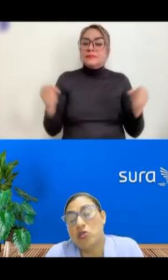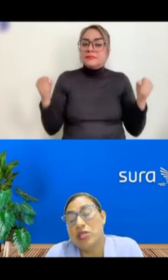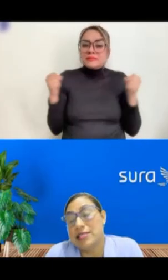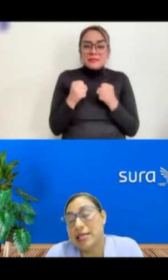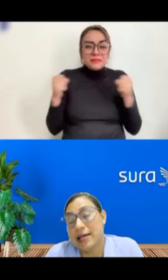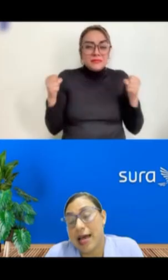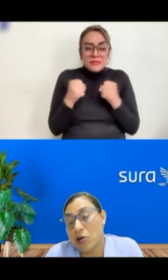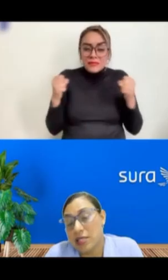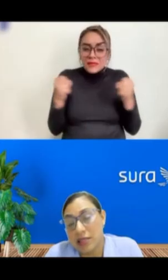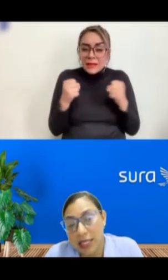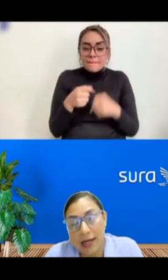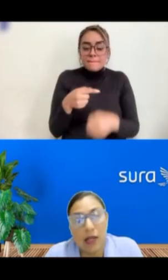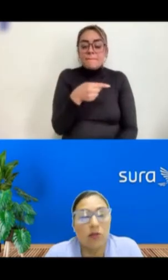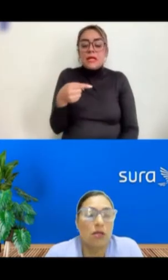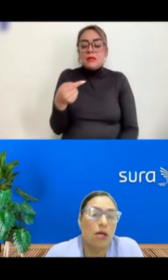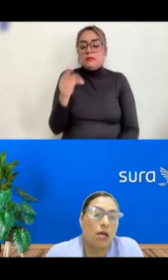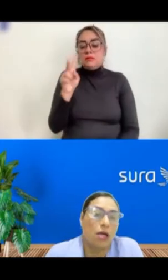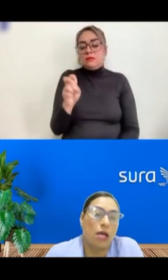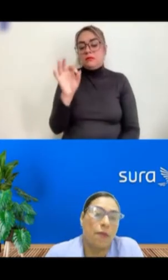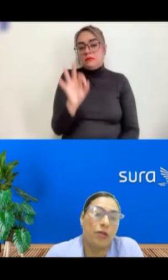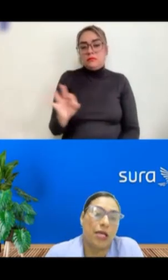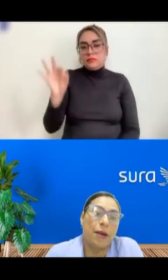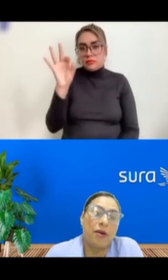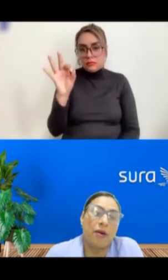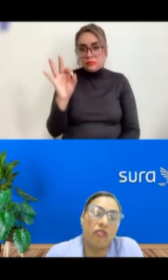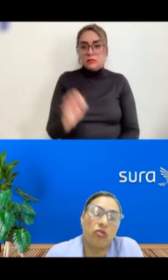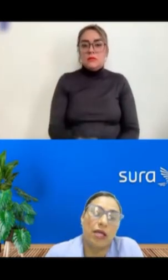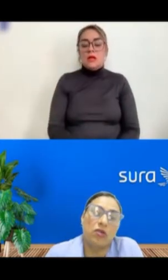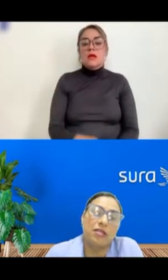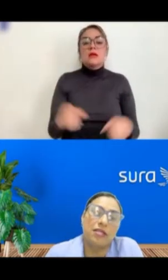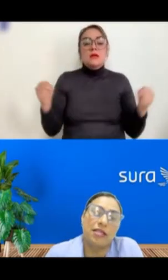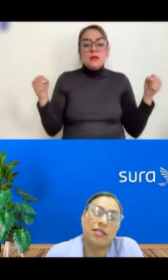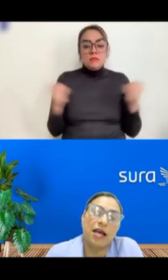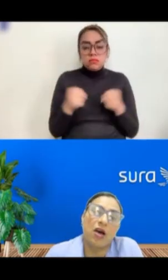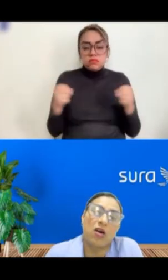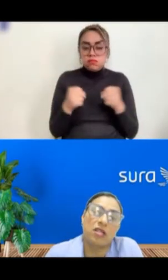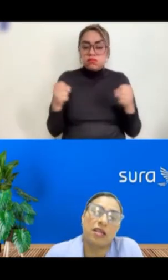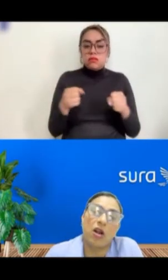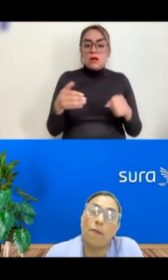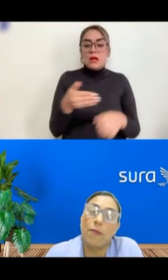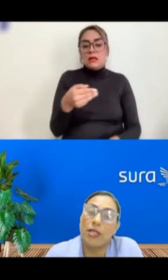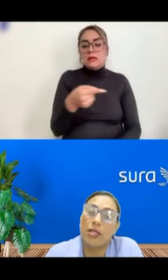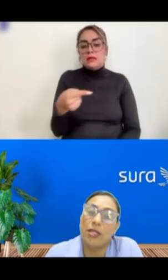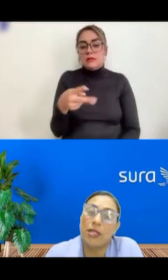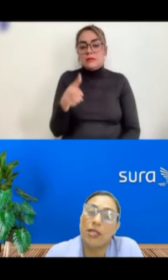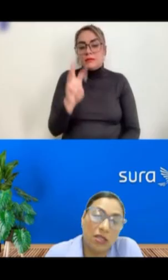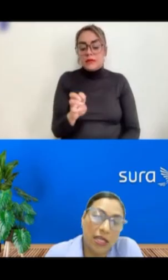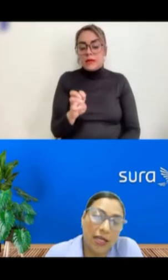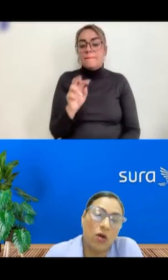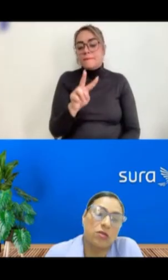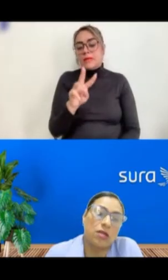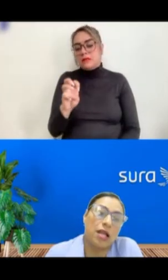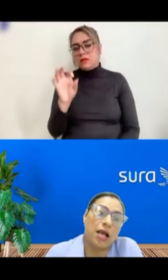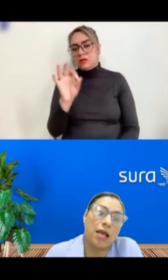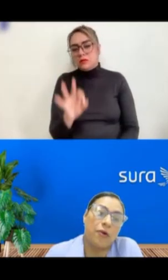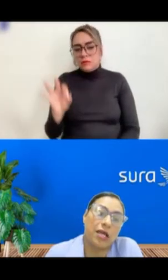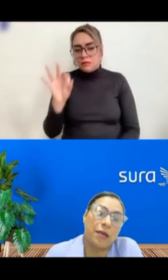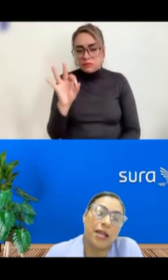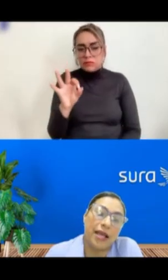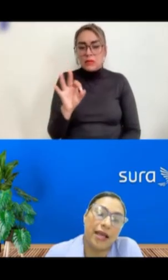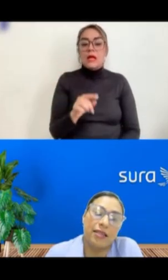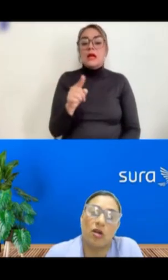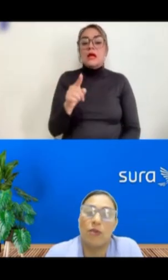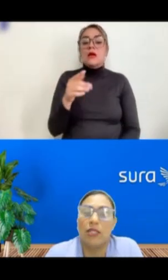profunda, inferior a los 17 grados centígrados. Hipotermia profunda de los 17 grados centígrados, 28 grados centígrados. Y